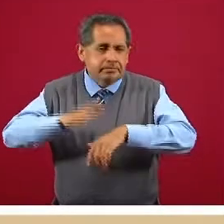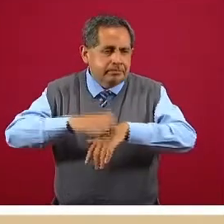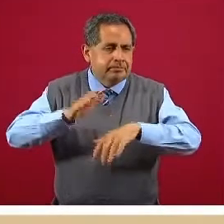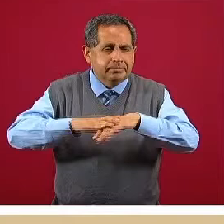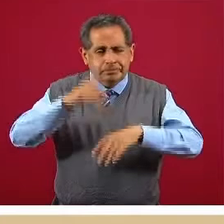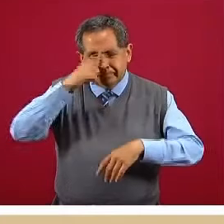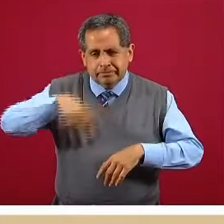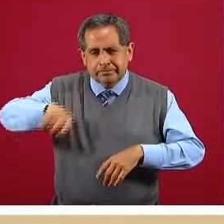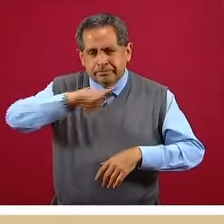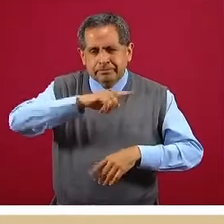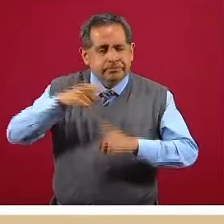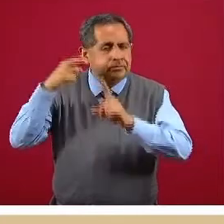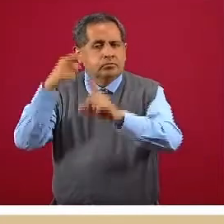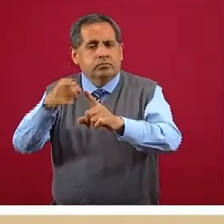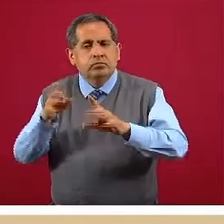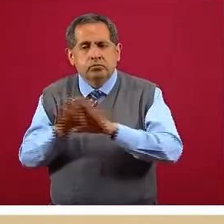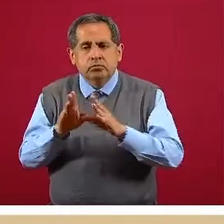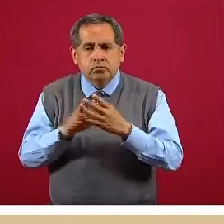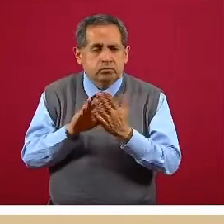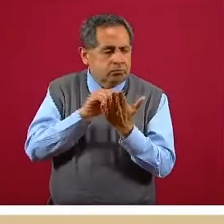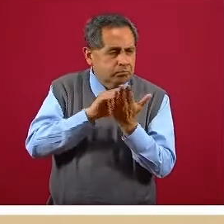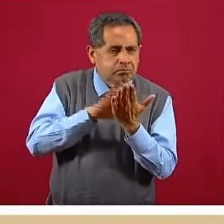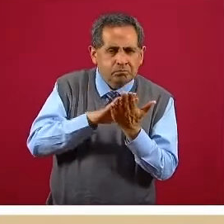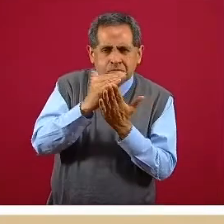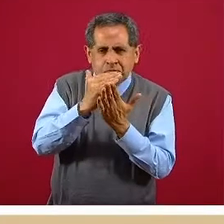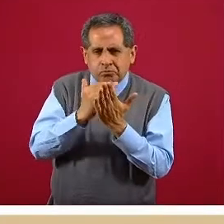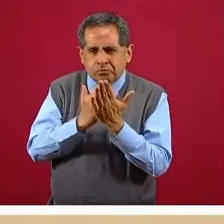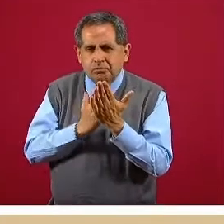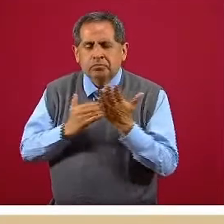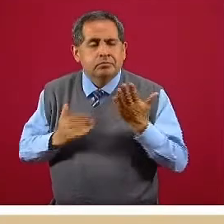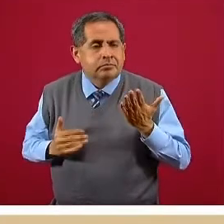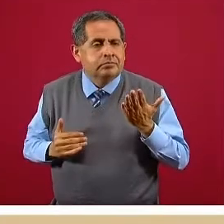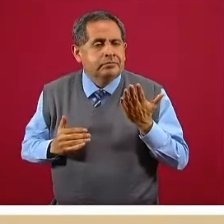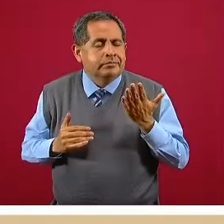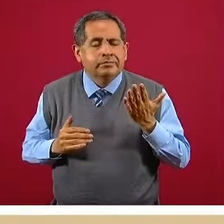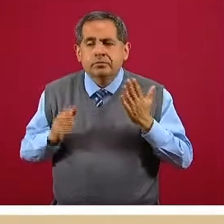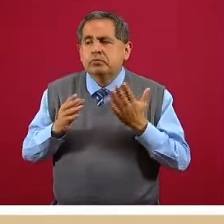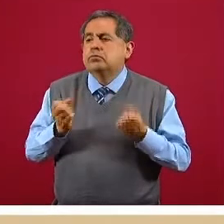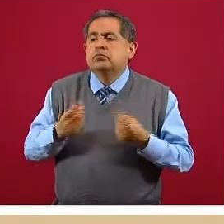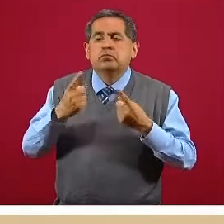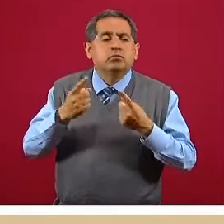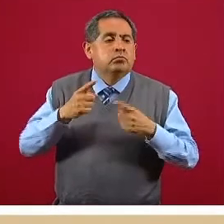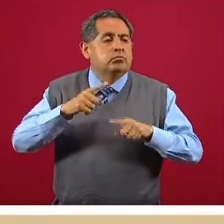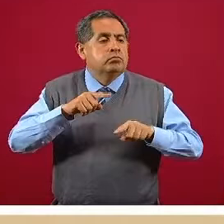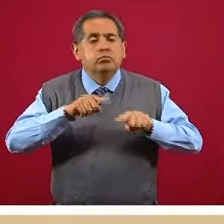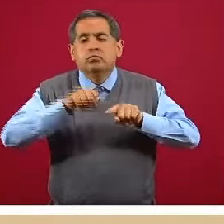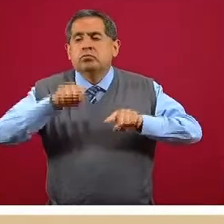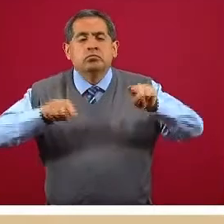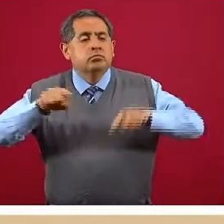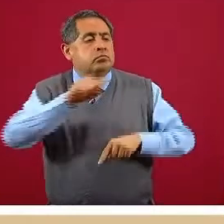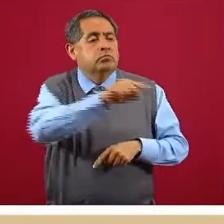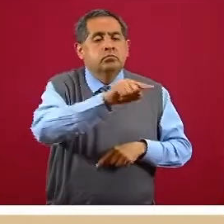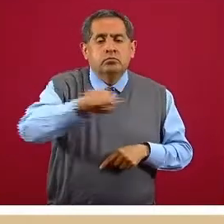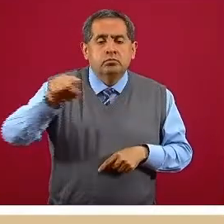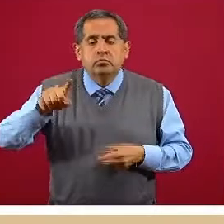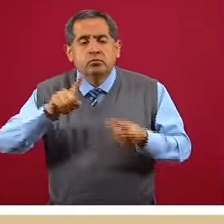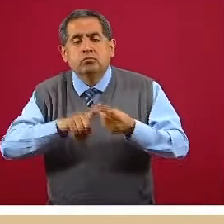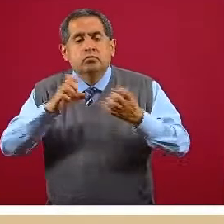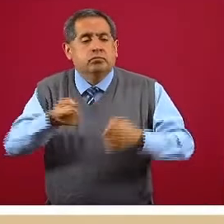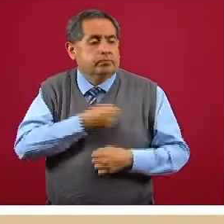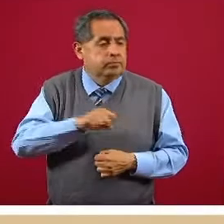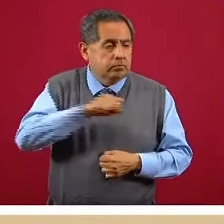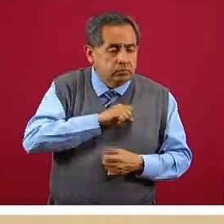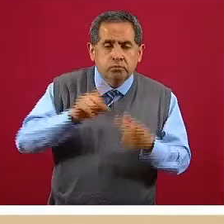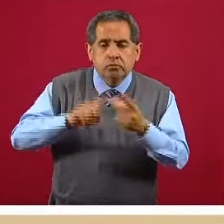la ENSANUD, que es el actualizar el panorama sobre la frecuencia, distribución y tendencias de las condiciones de salud